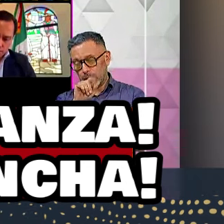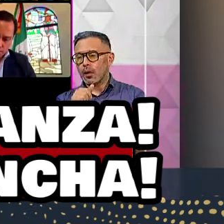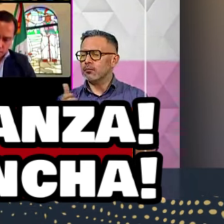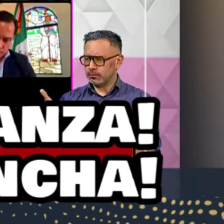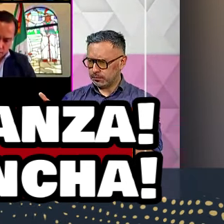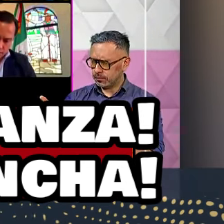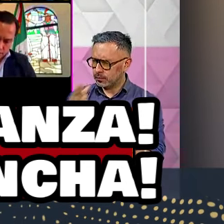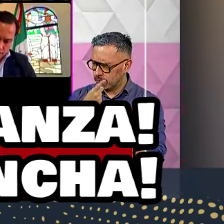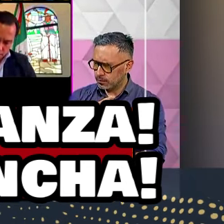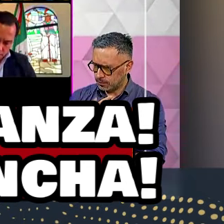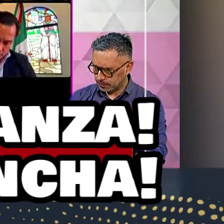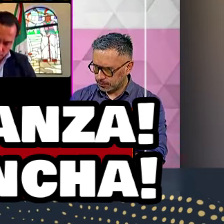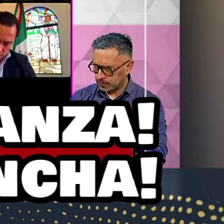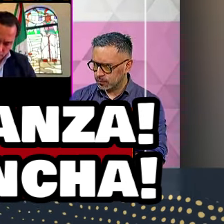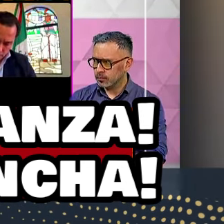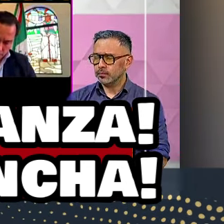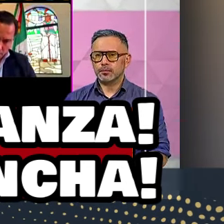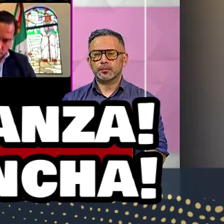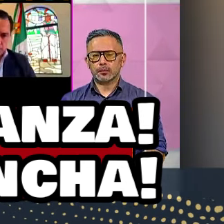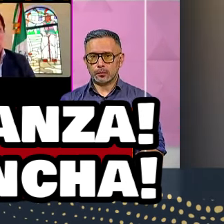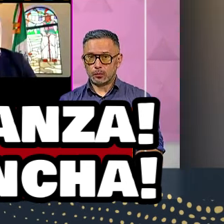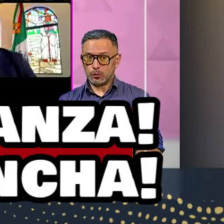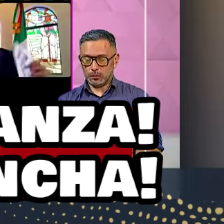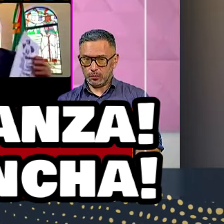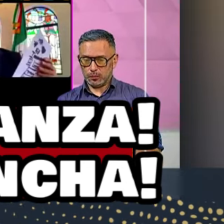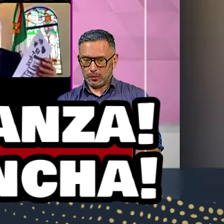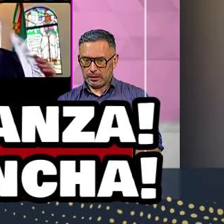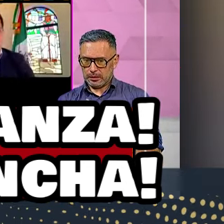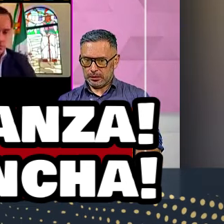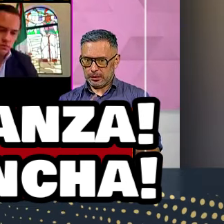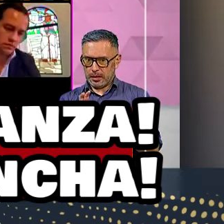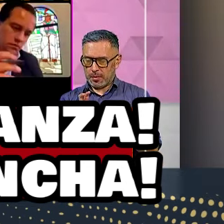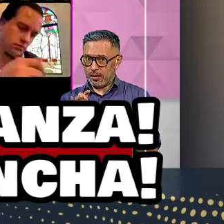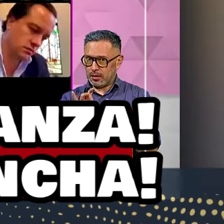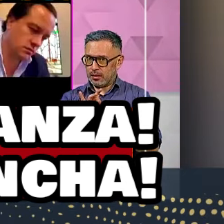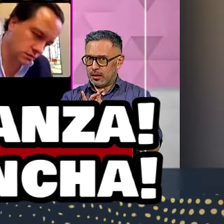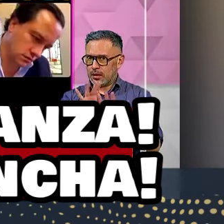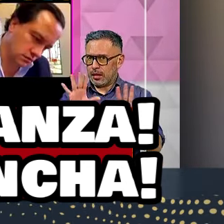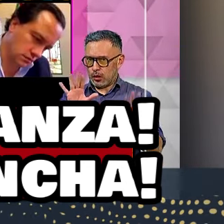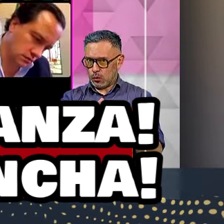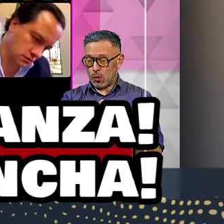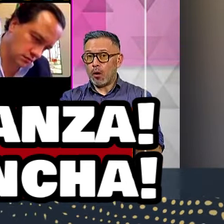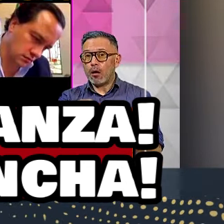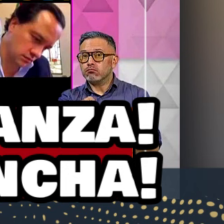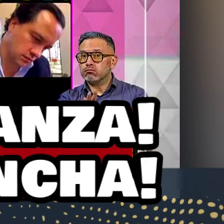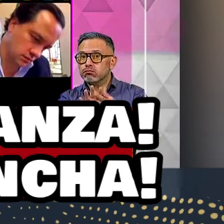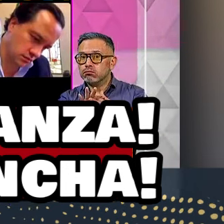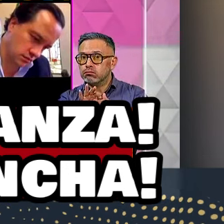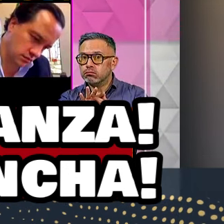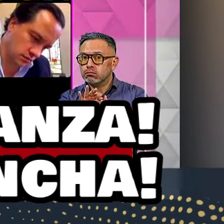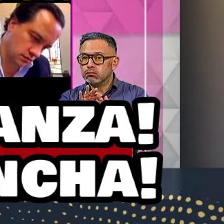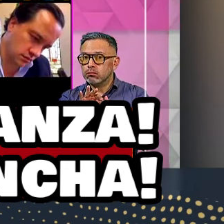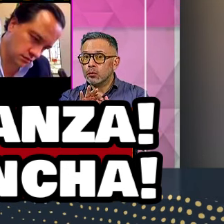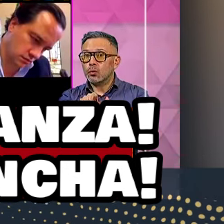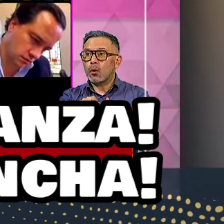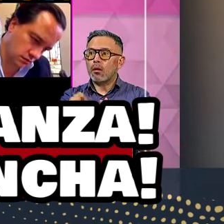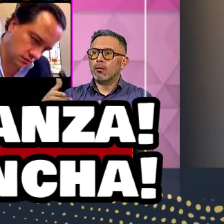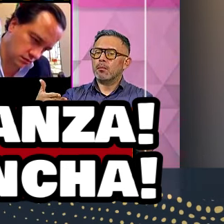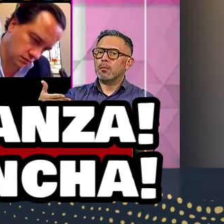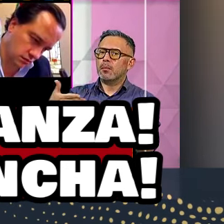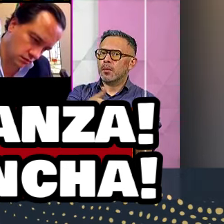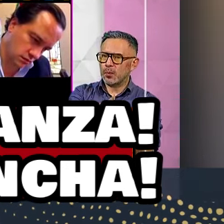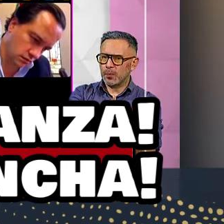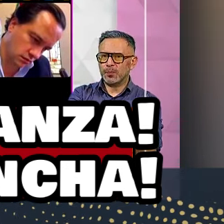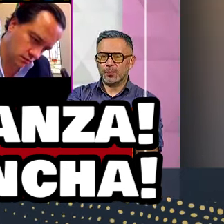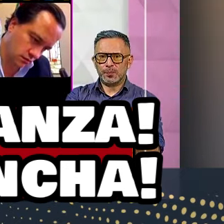usted me parece muy delicado no quisiera que se sentara un precedente estaba usted haciendo uso de la palabra y fue intera por